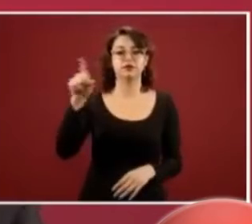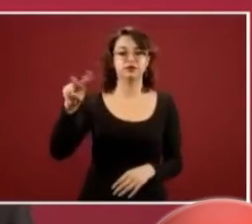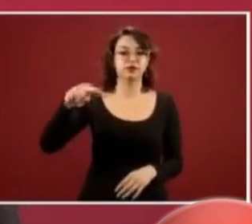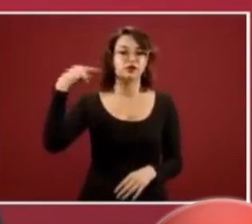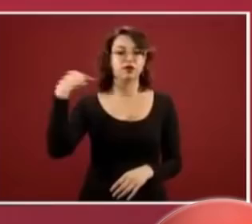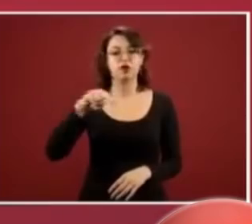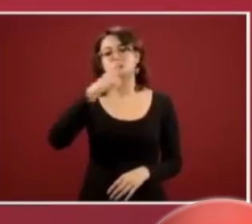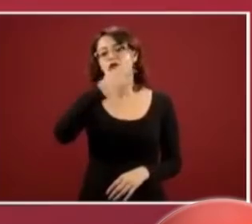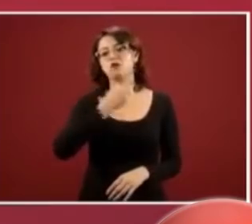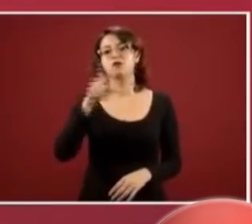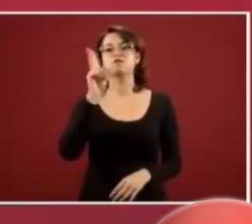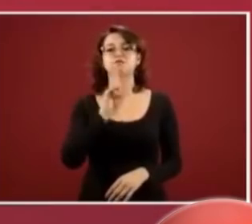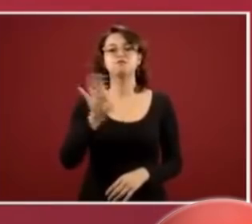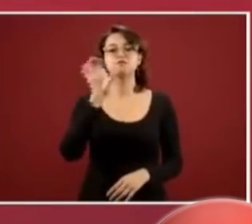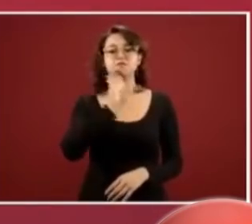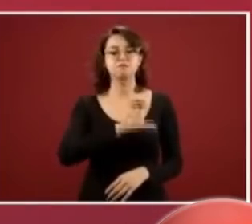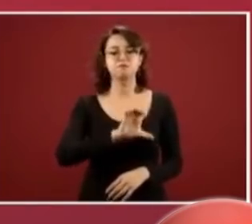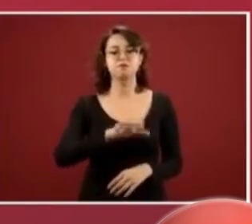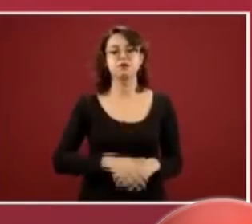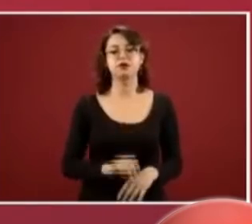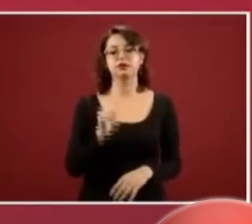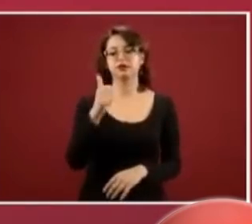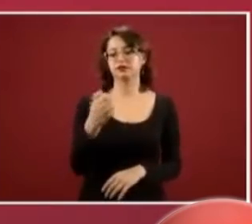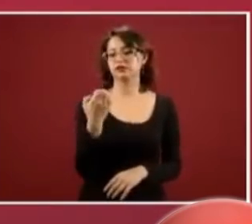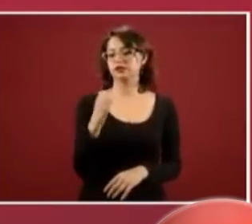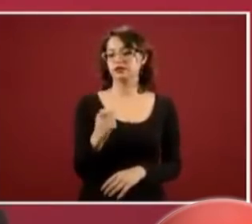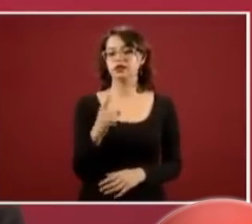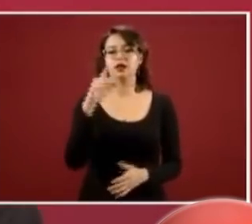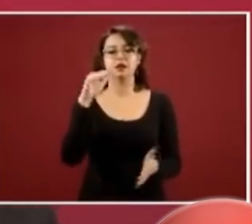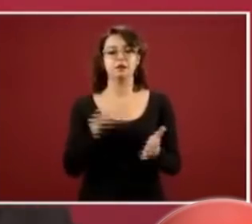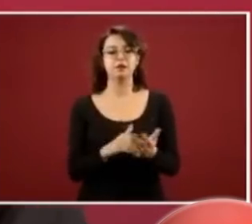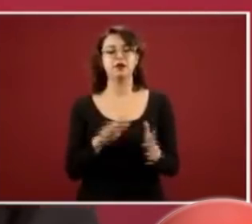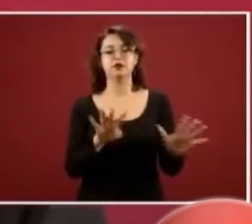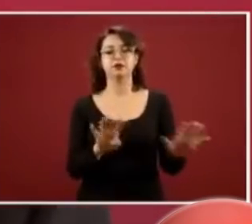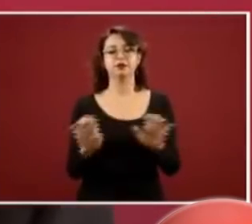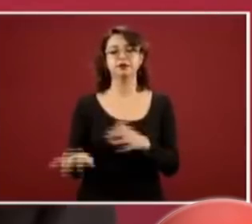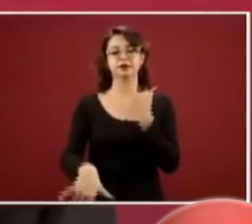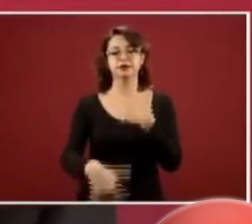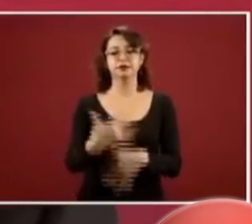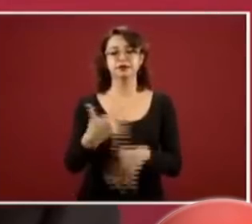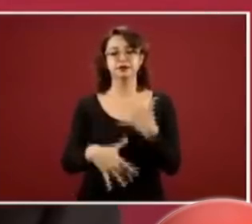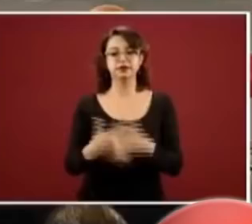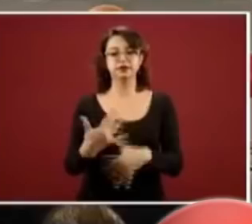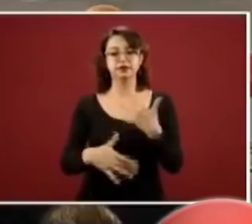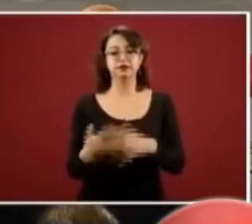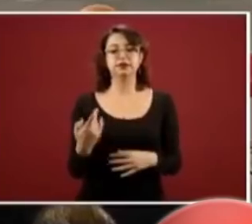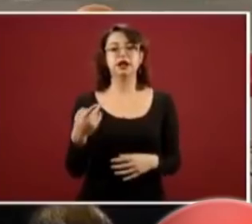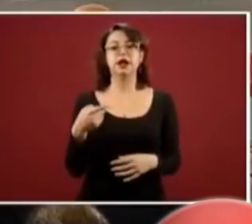Venustiano Carranza, 6 de enero de 1915, pero